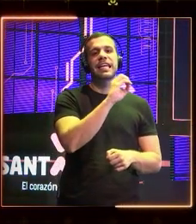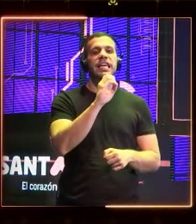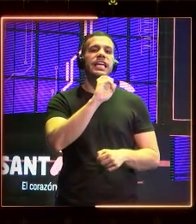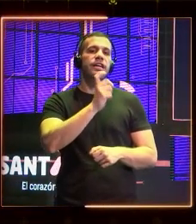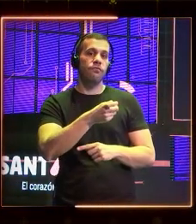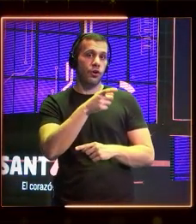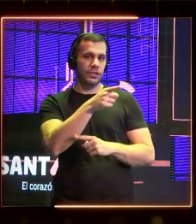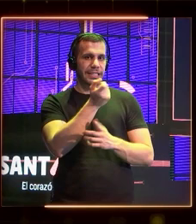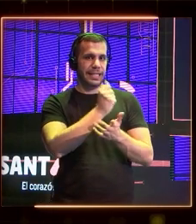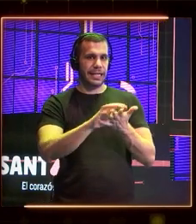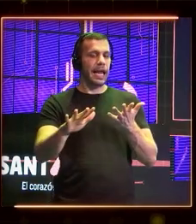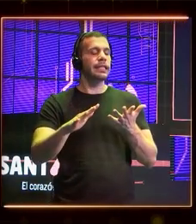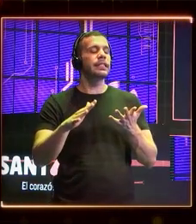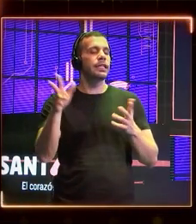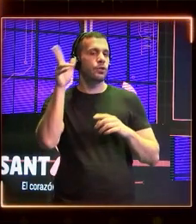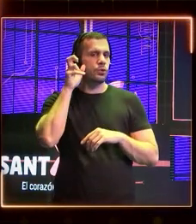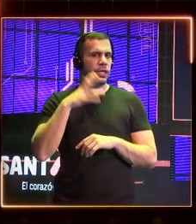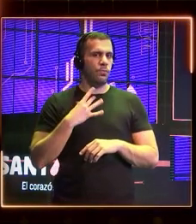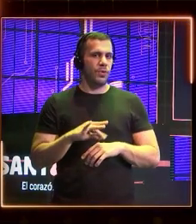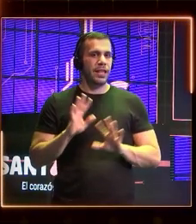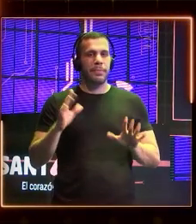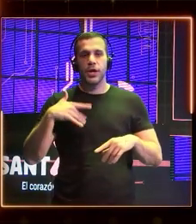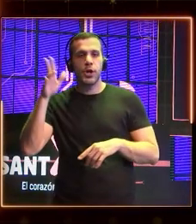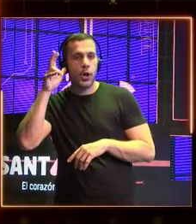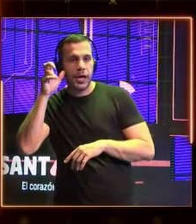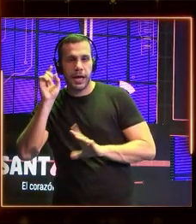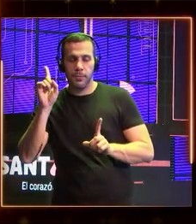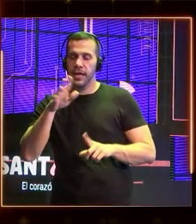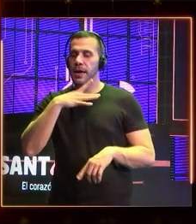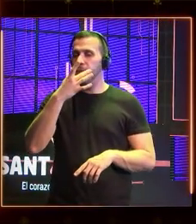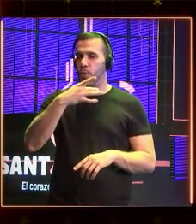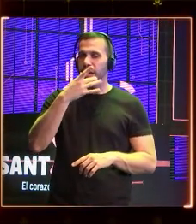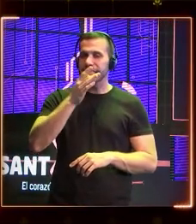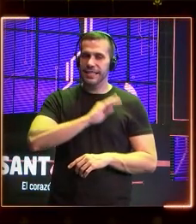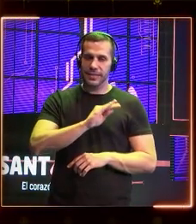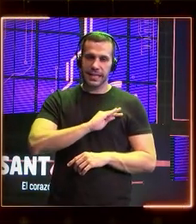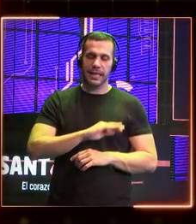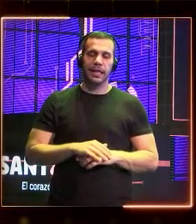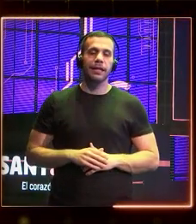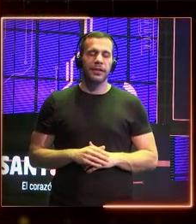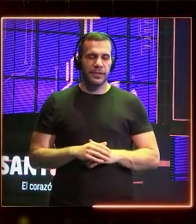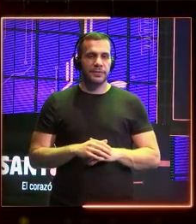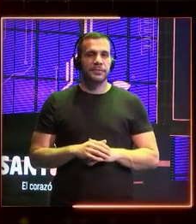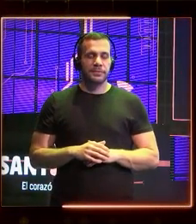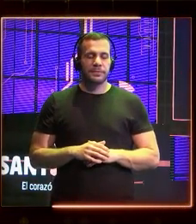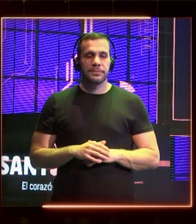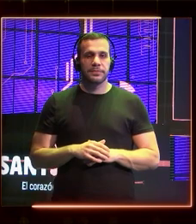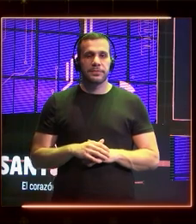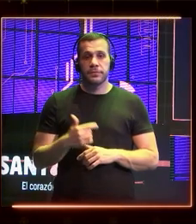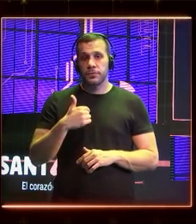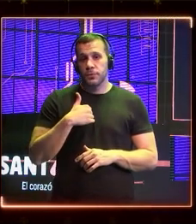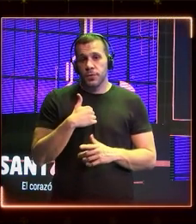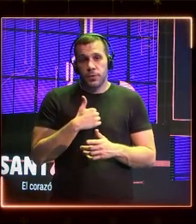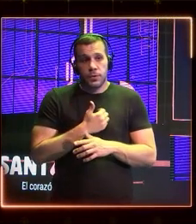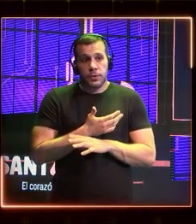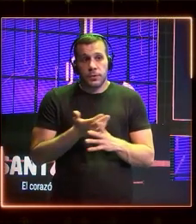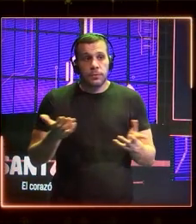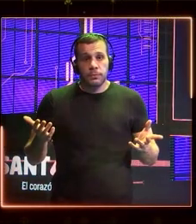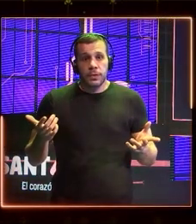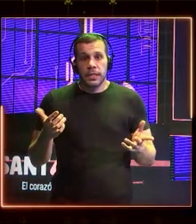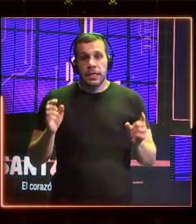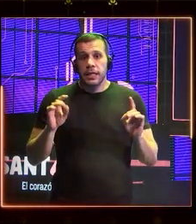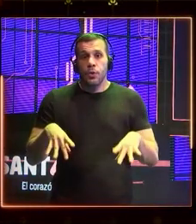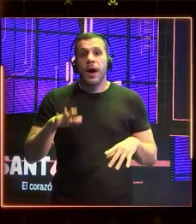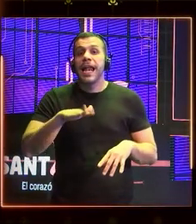gratis eh pero no lo oigáis porque me da mucha vergüenza porque no no o sea es soy totalmente un niño